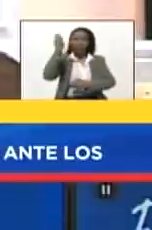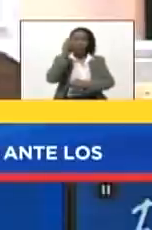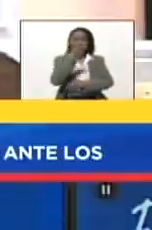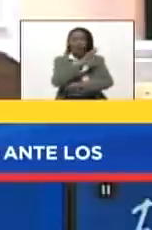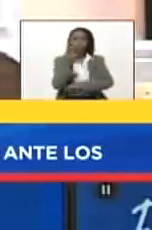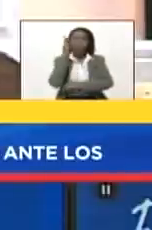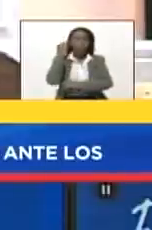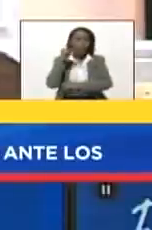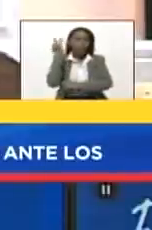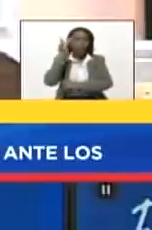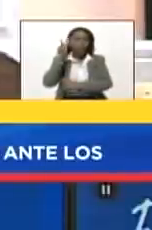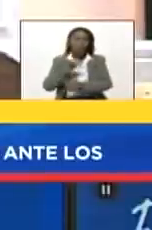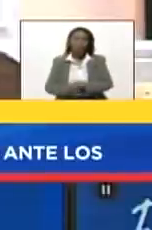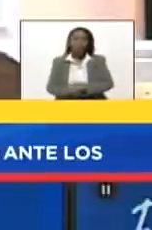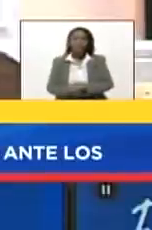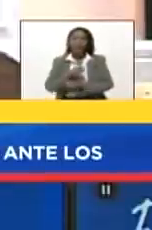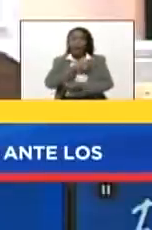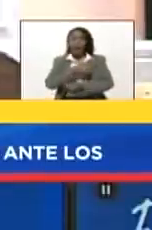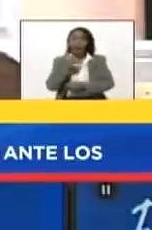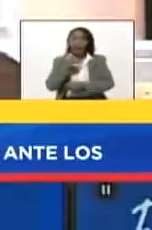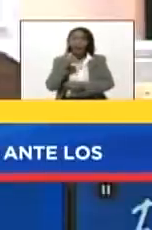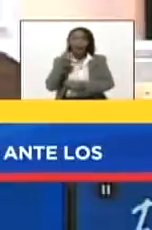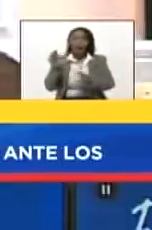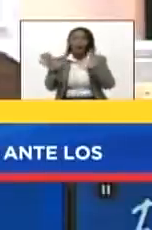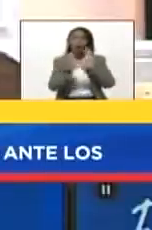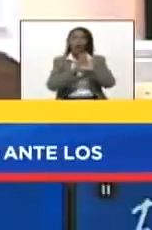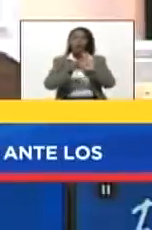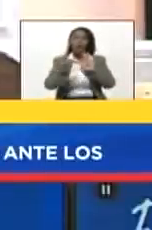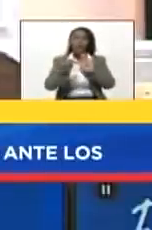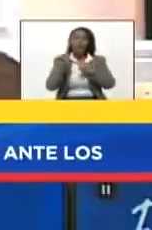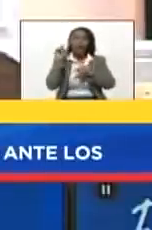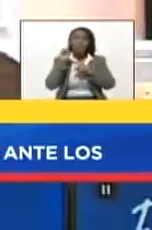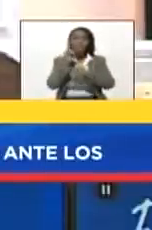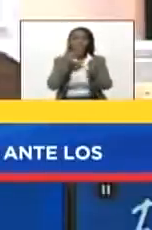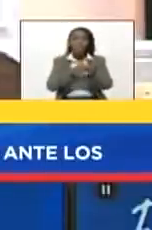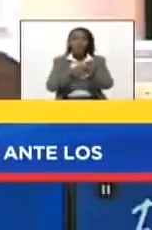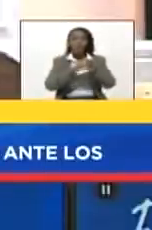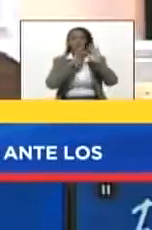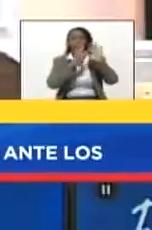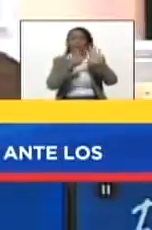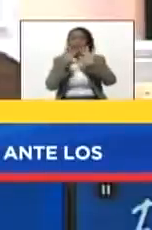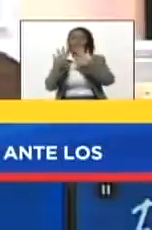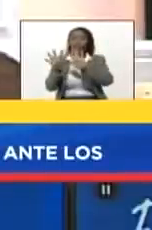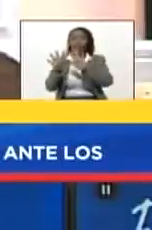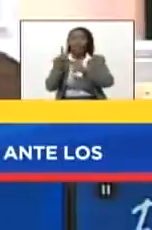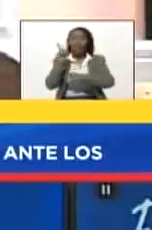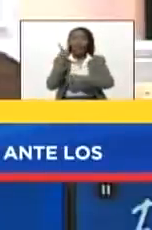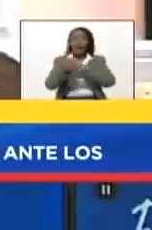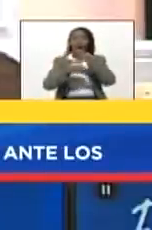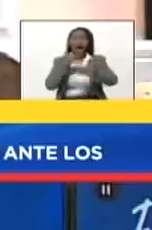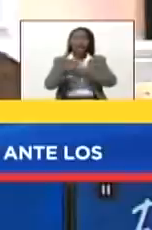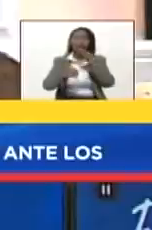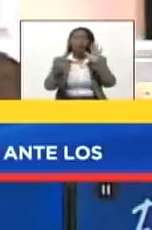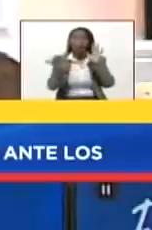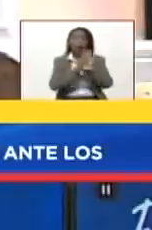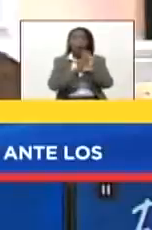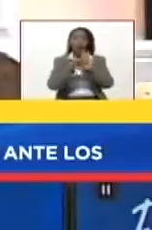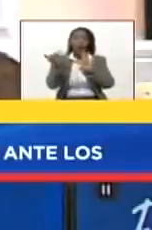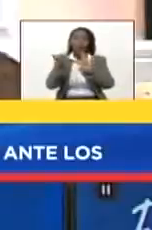Venezuela, quien fue constituyente del 99, quien fue constituyente